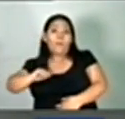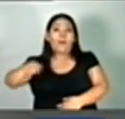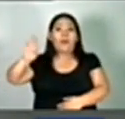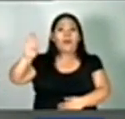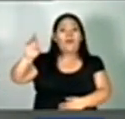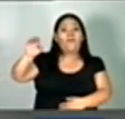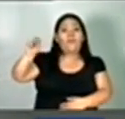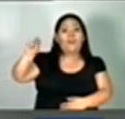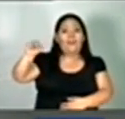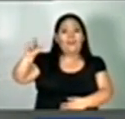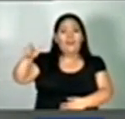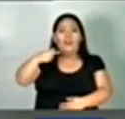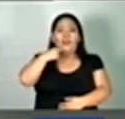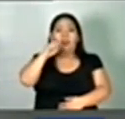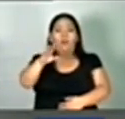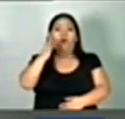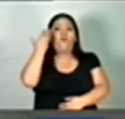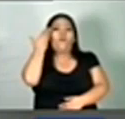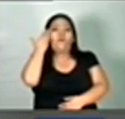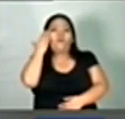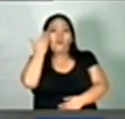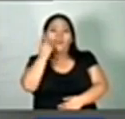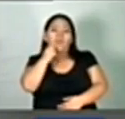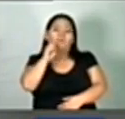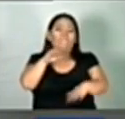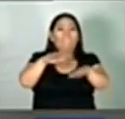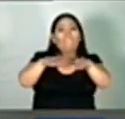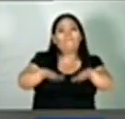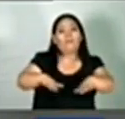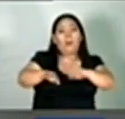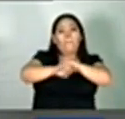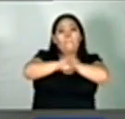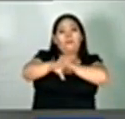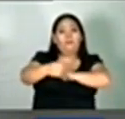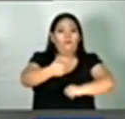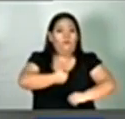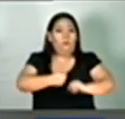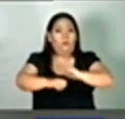horas antes del hecho, publicó en Facebook la palabra gracias.